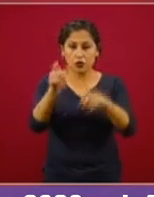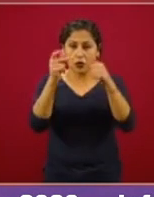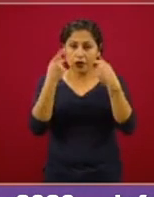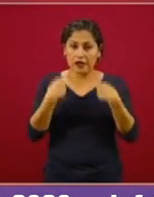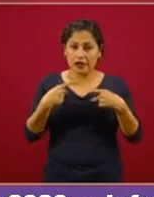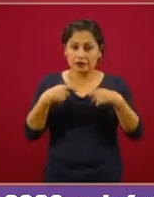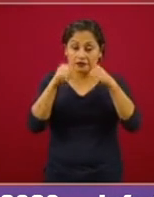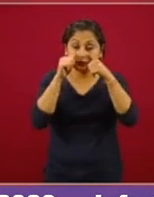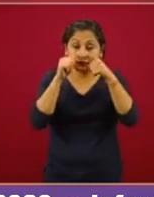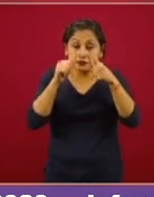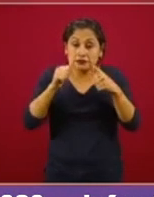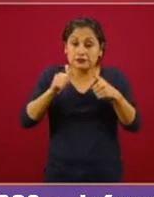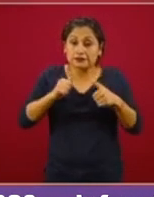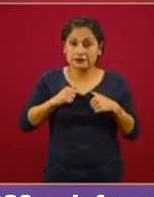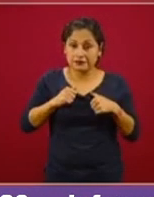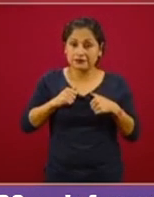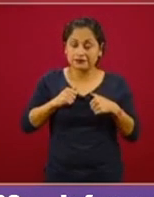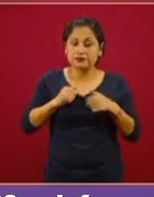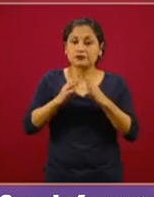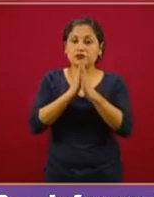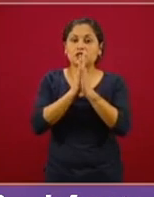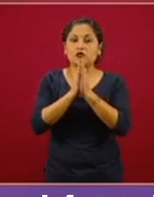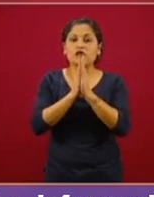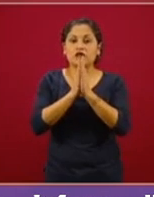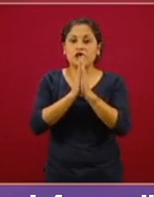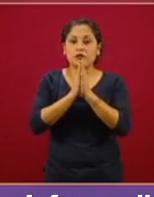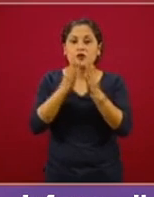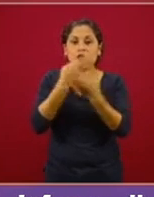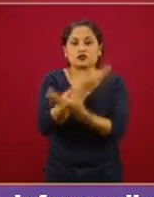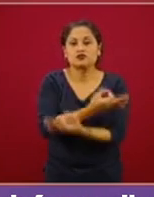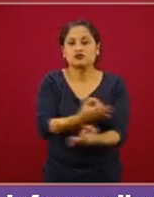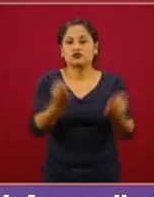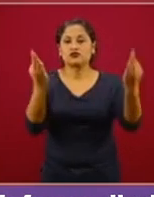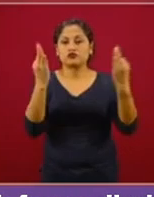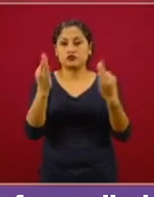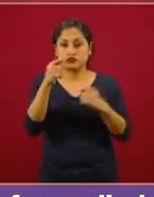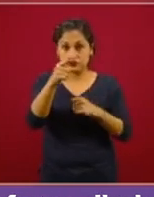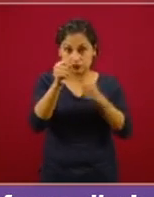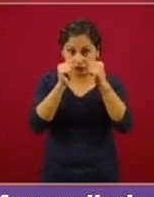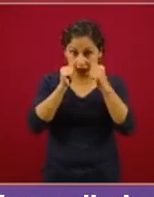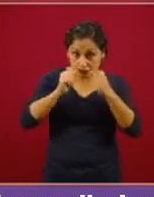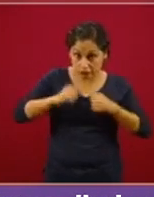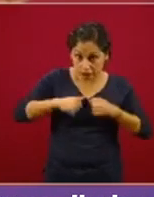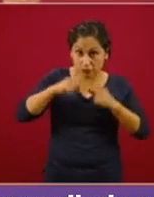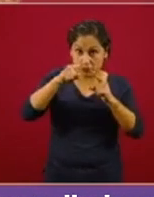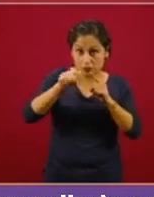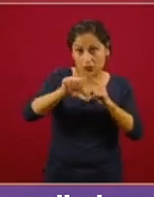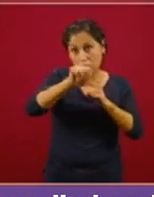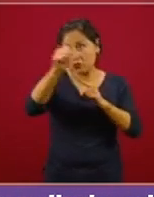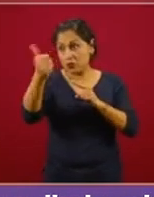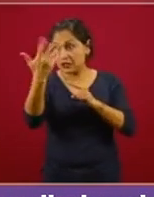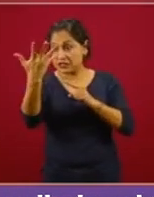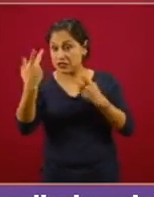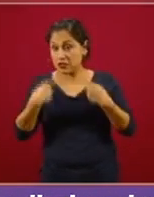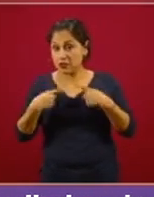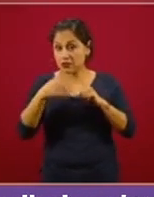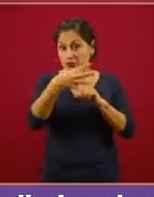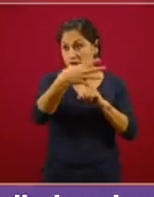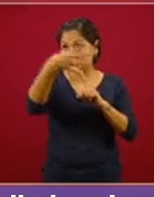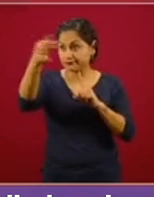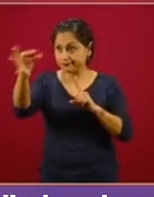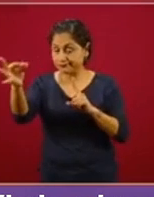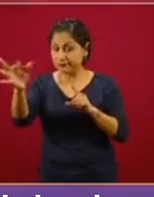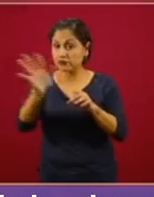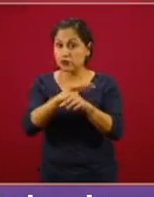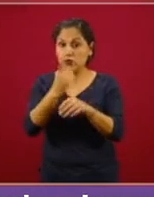mensaje, que lo difundan con al menos 5 personas. Cada quien difunda el mensaje a 5 más, porque no todo el mundo ve